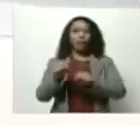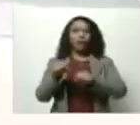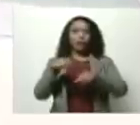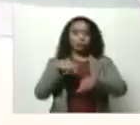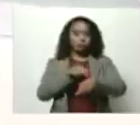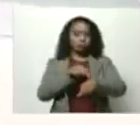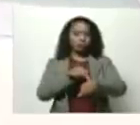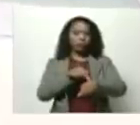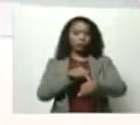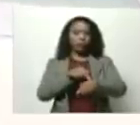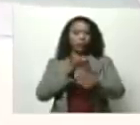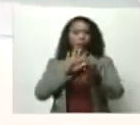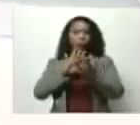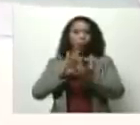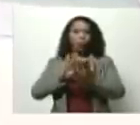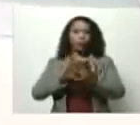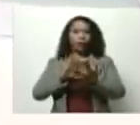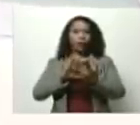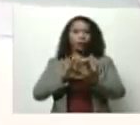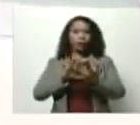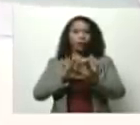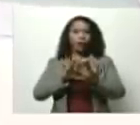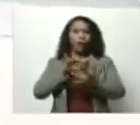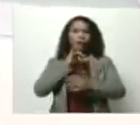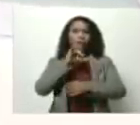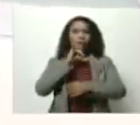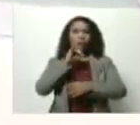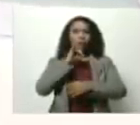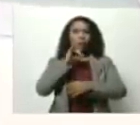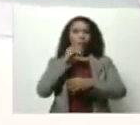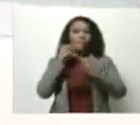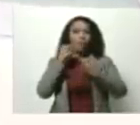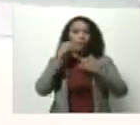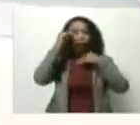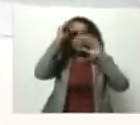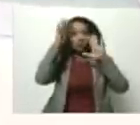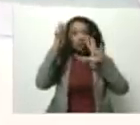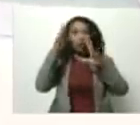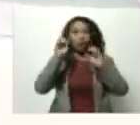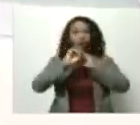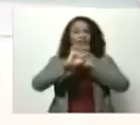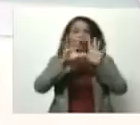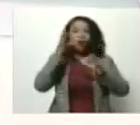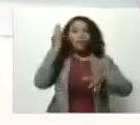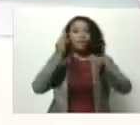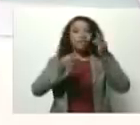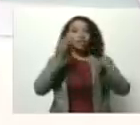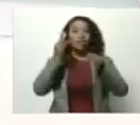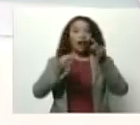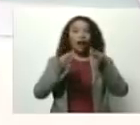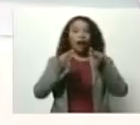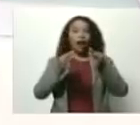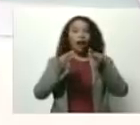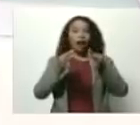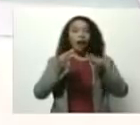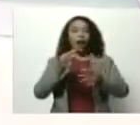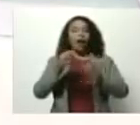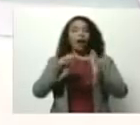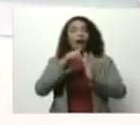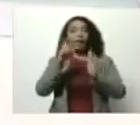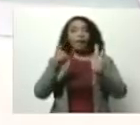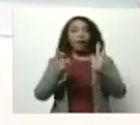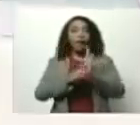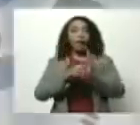A esta hora vamos a establecer un contacto informativo para escuchar declaraciones del fiscal general de la República, Tarek William